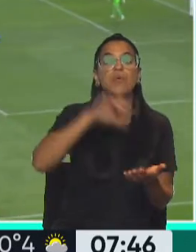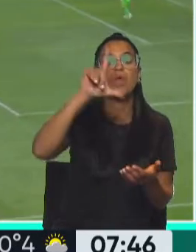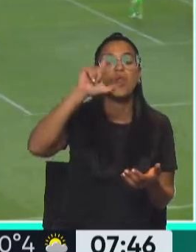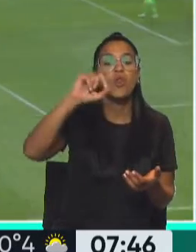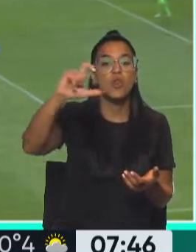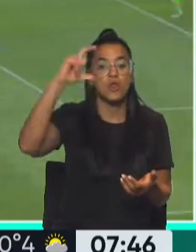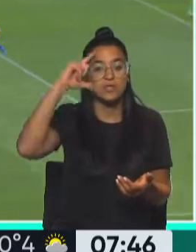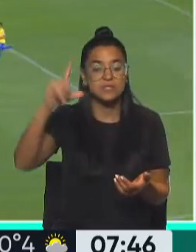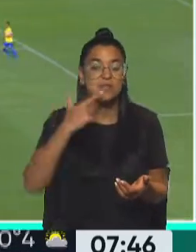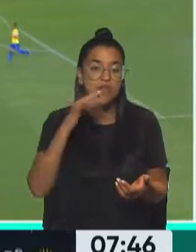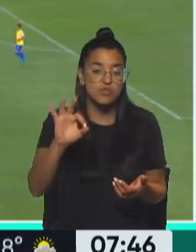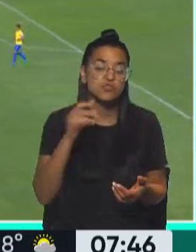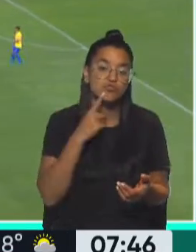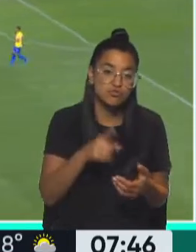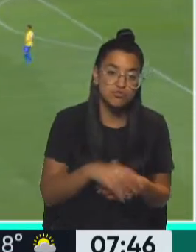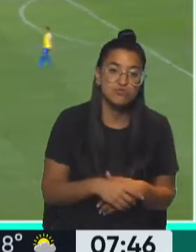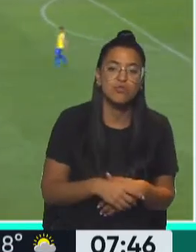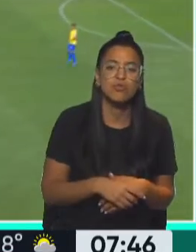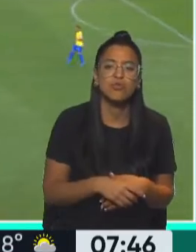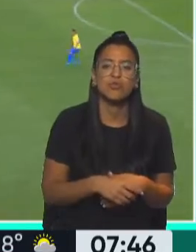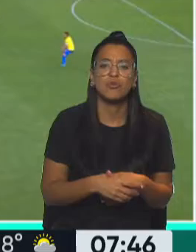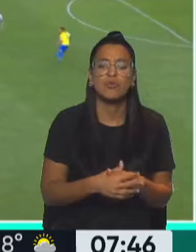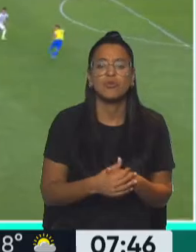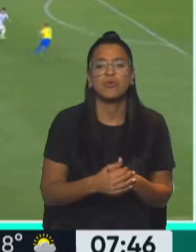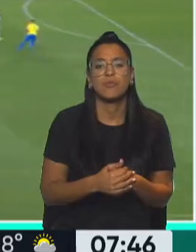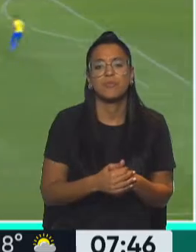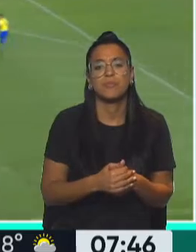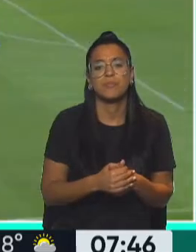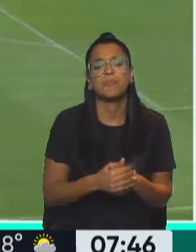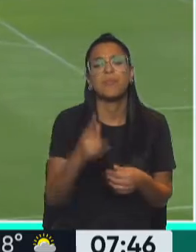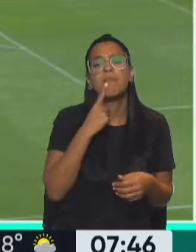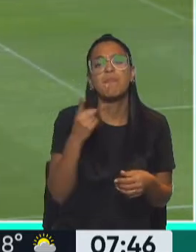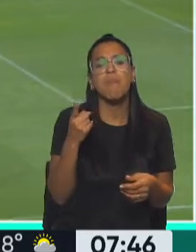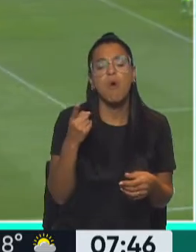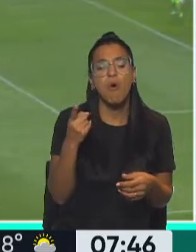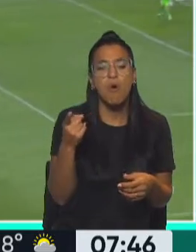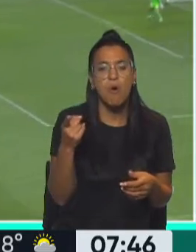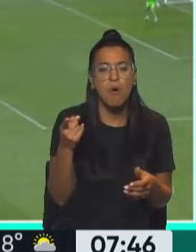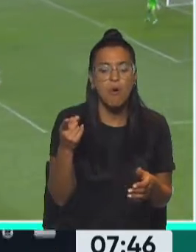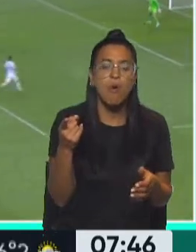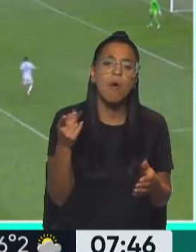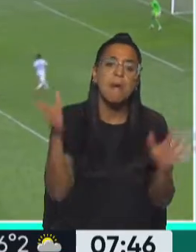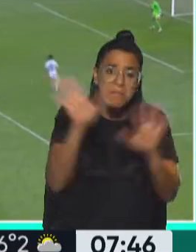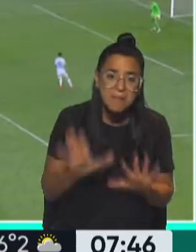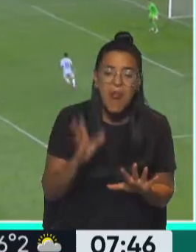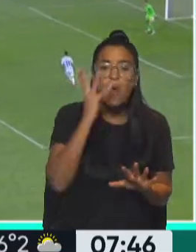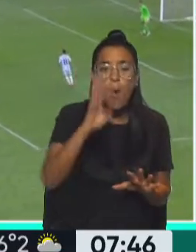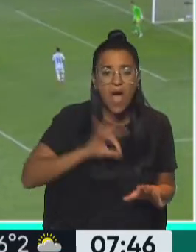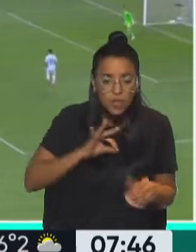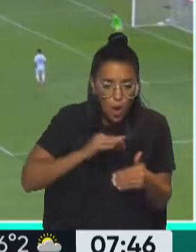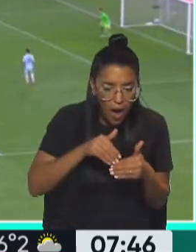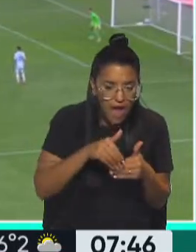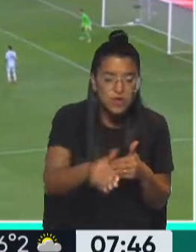para cerrar la mía en particular, digo, las cosas que juegan preparándose 4 años para un nuevo